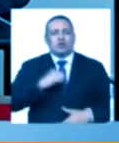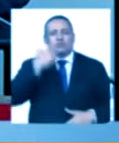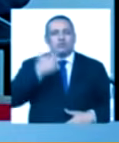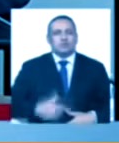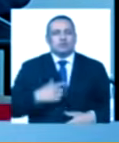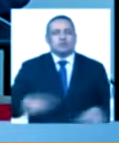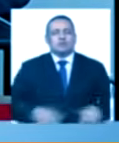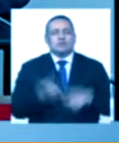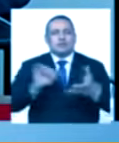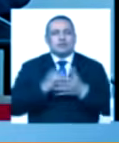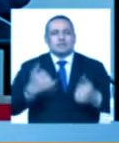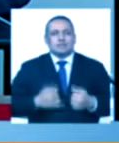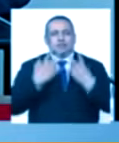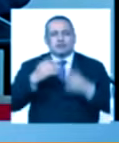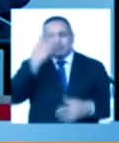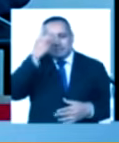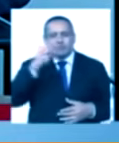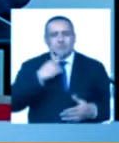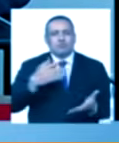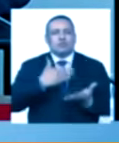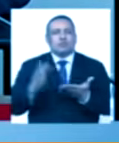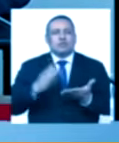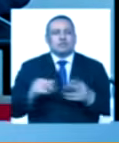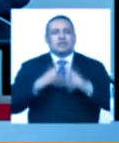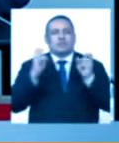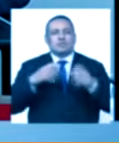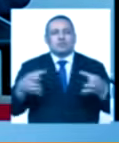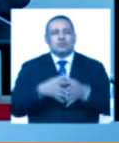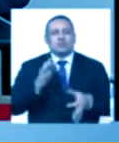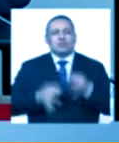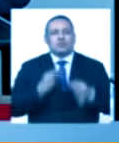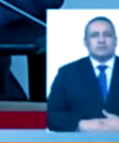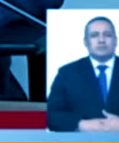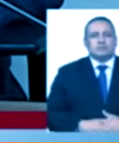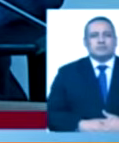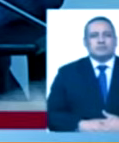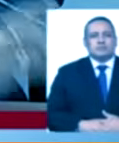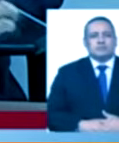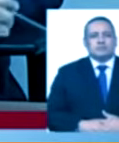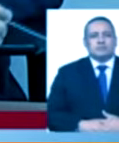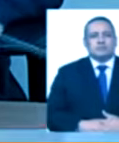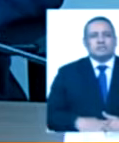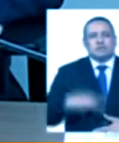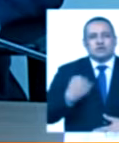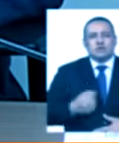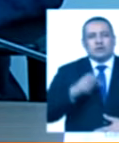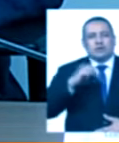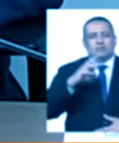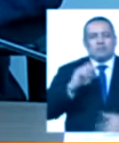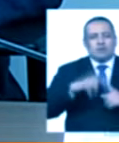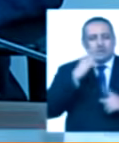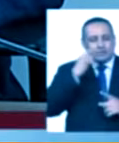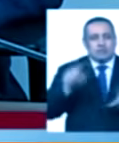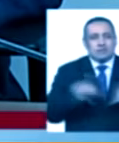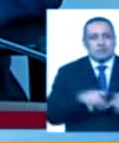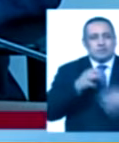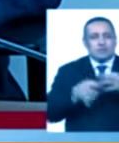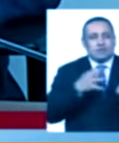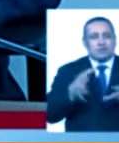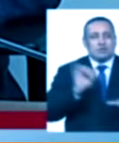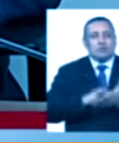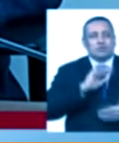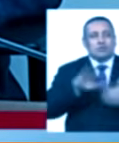persona, y es ahí donde deciden sacarme del sistema de justicia. Señora Patricia, ¿está usted mencionando entonces